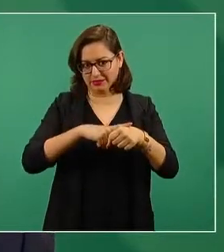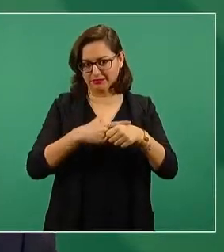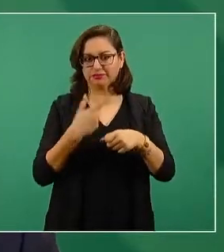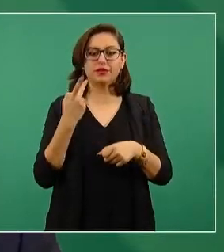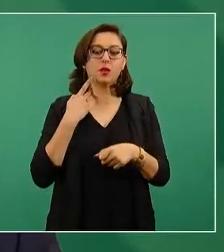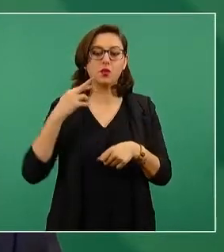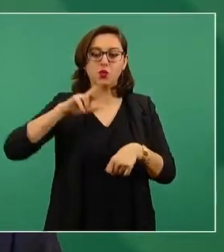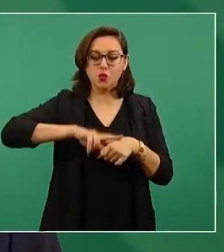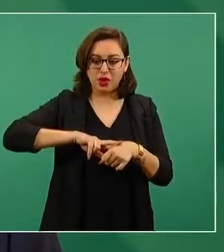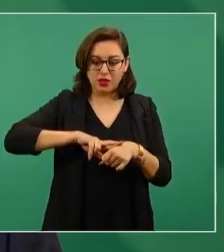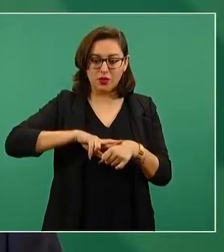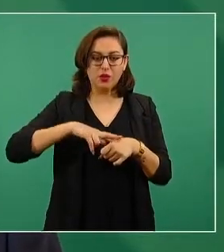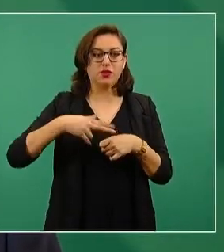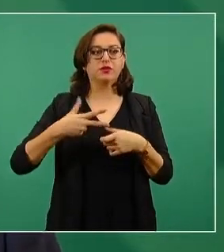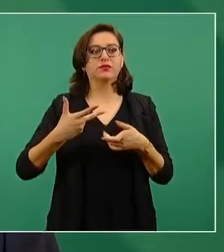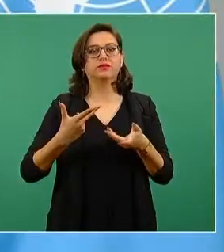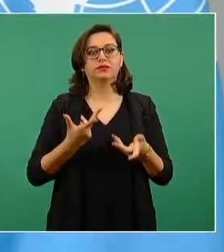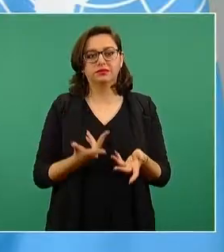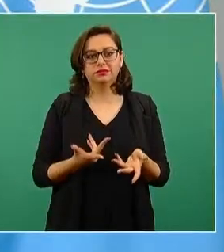procuradores,